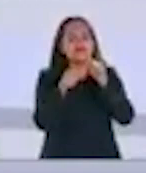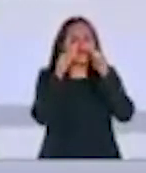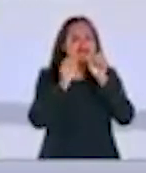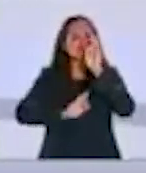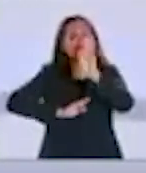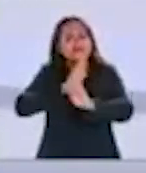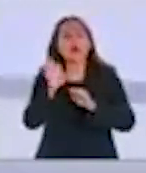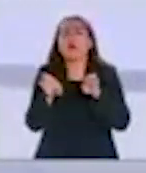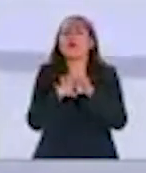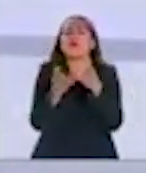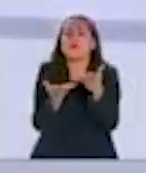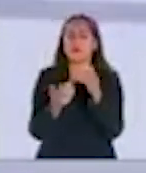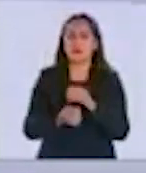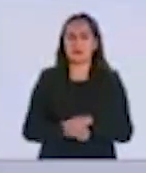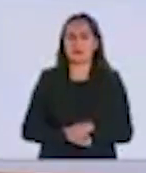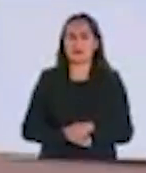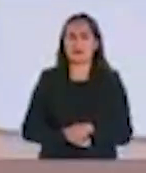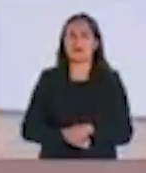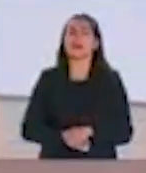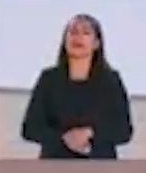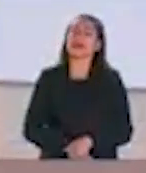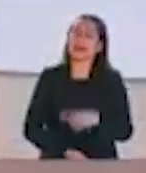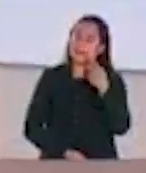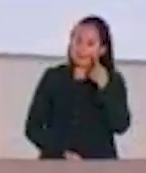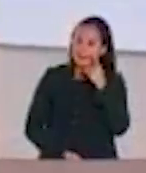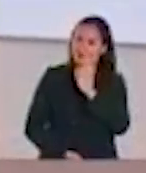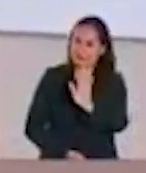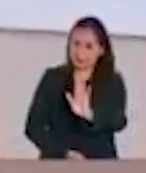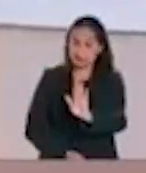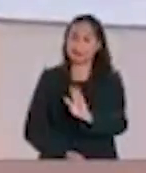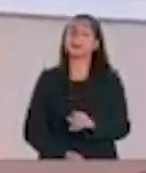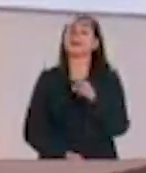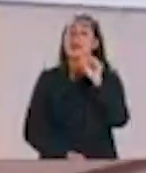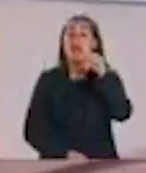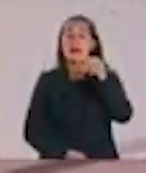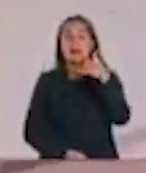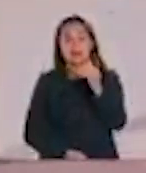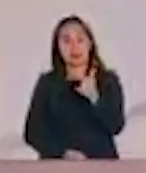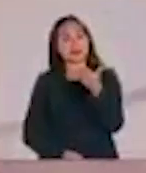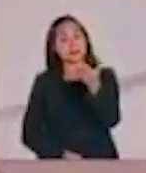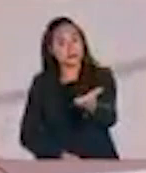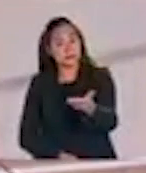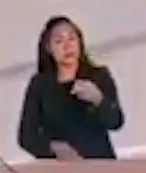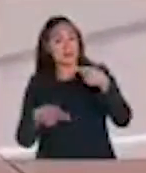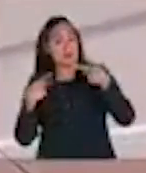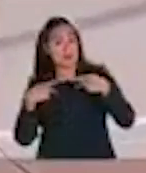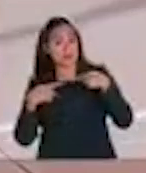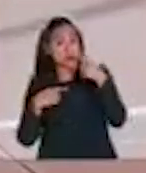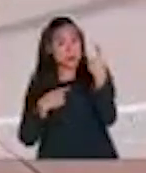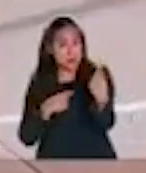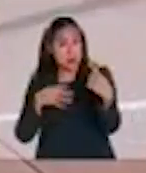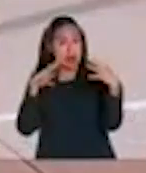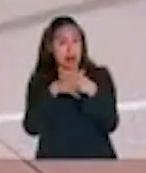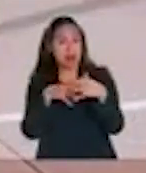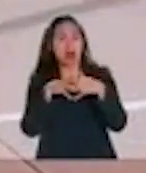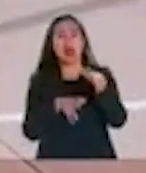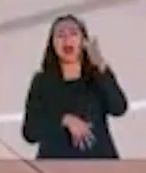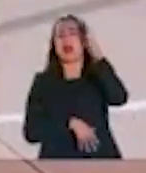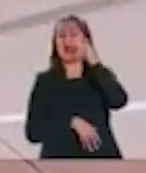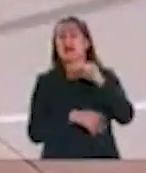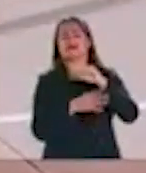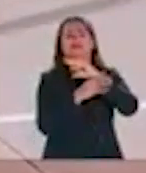primero que quien viene huyendo de la guerra de un desastre natural